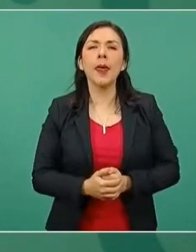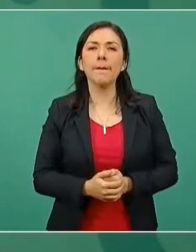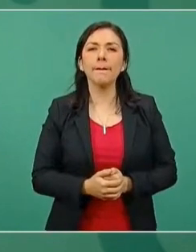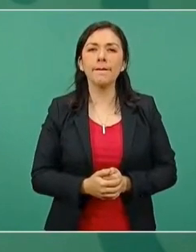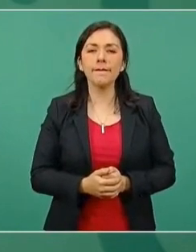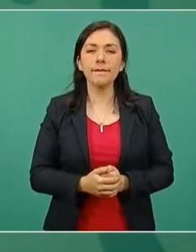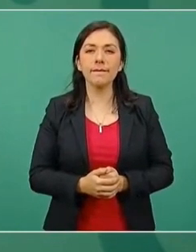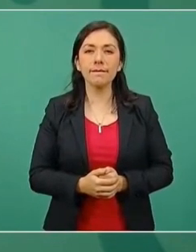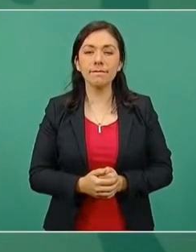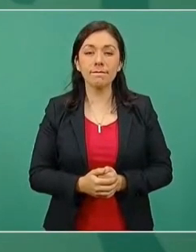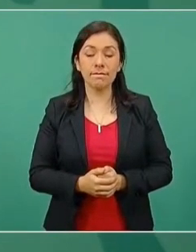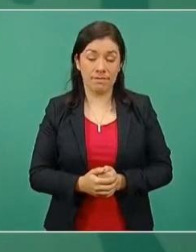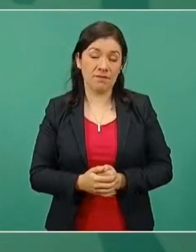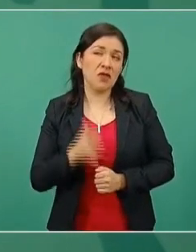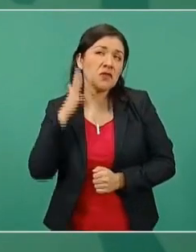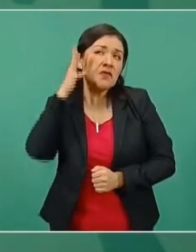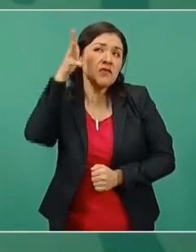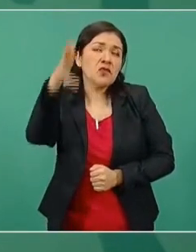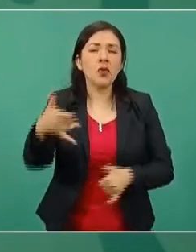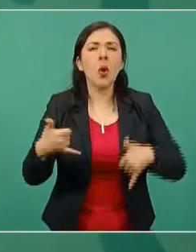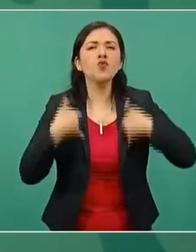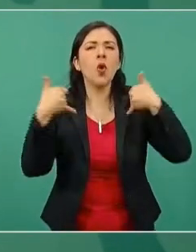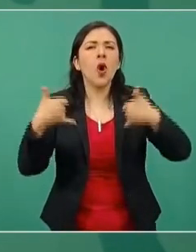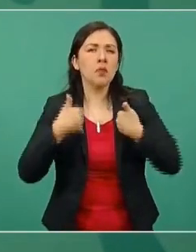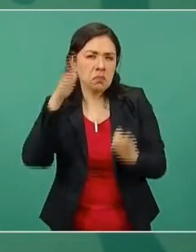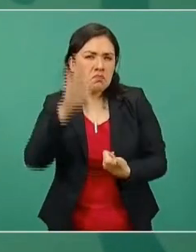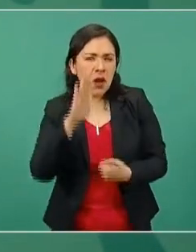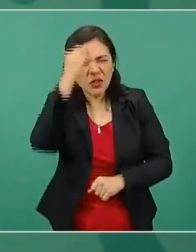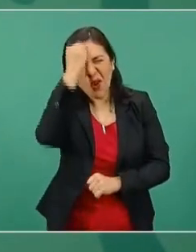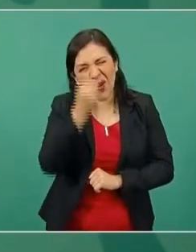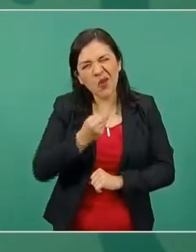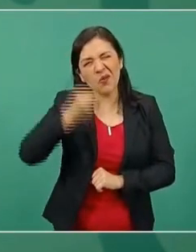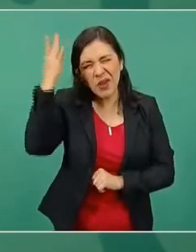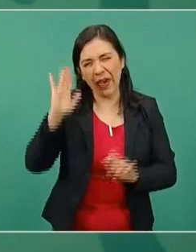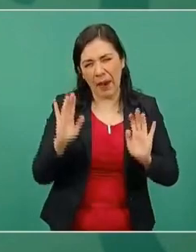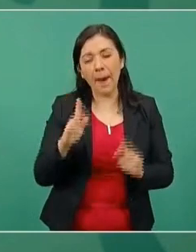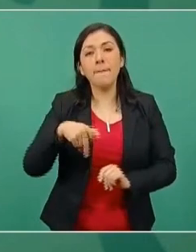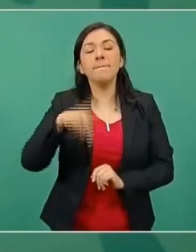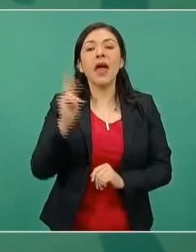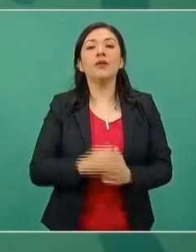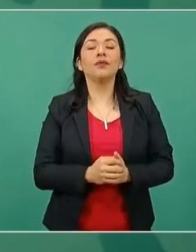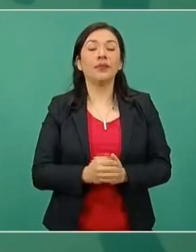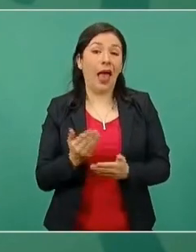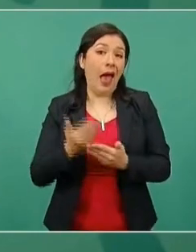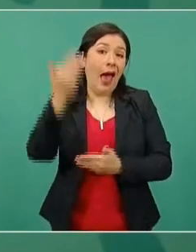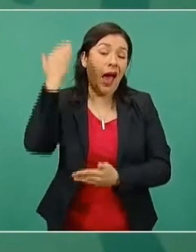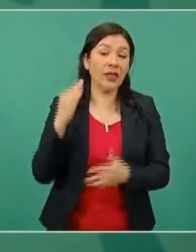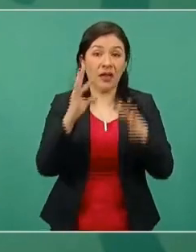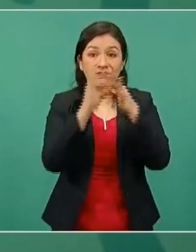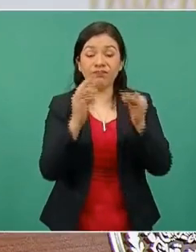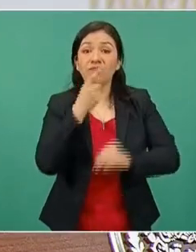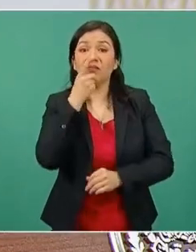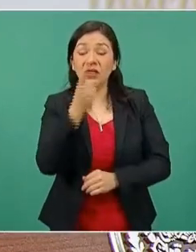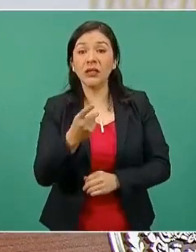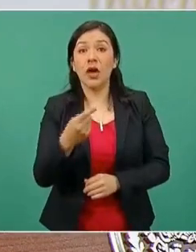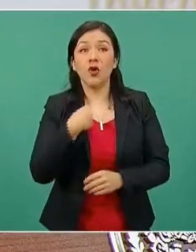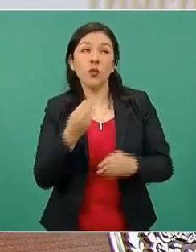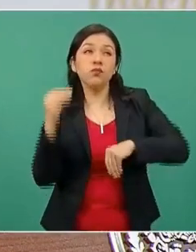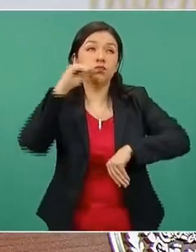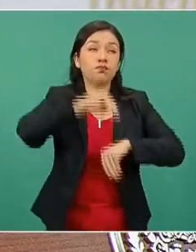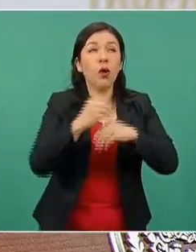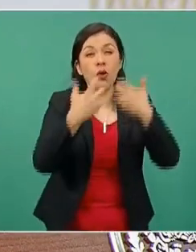los más jóvenes pues a lo mejor no se acuerdan, pero cuando hablaron de que iban a hacer una refinería nueva,